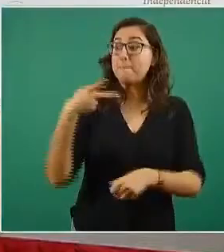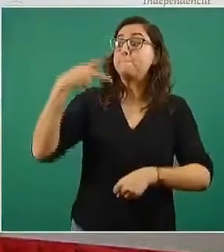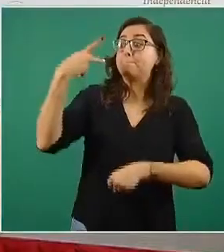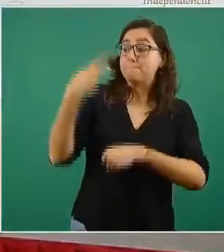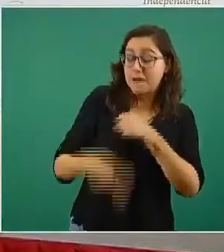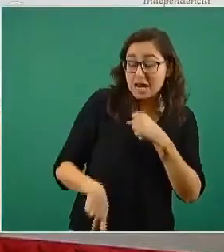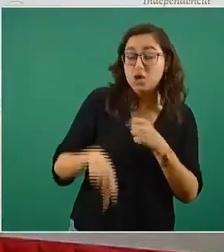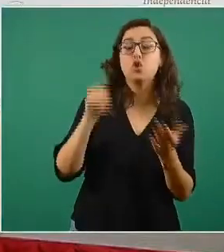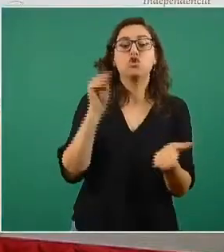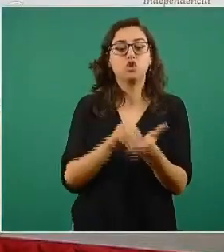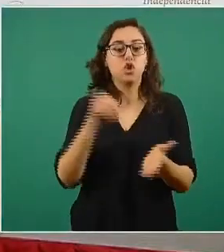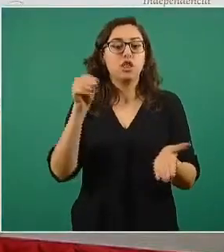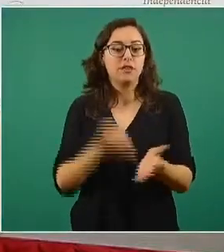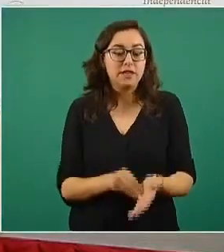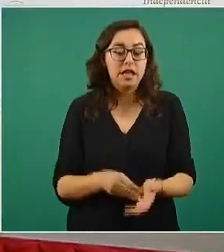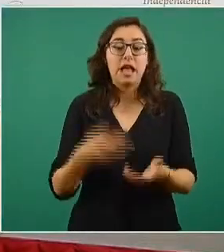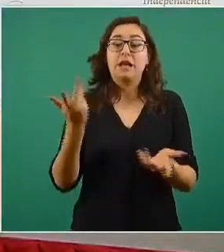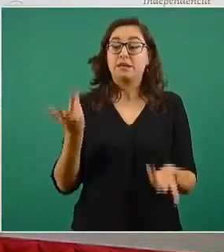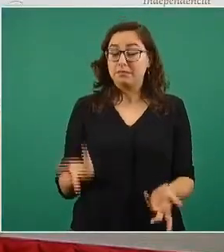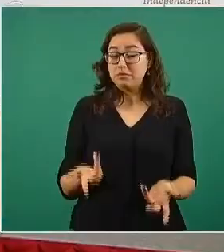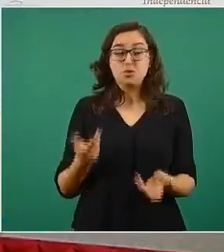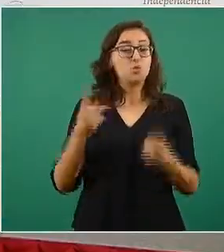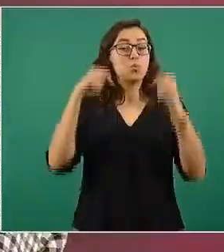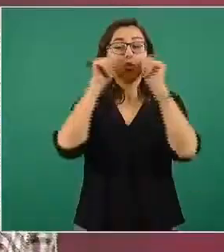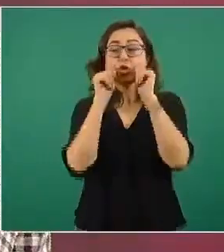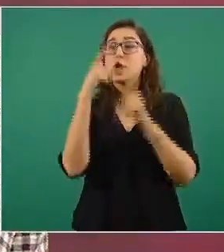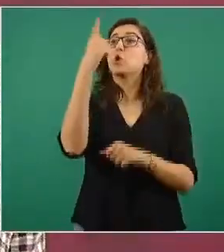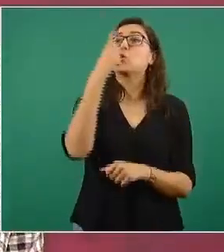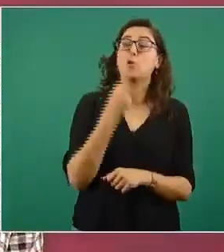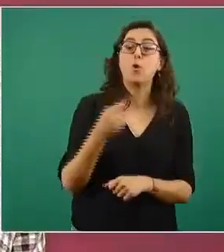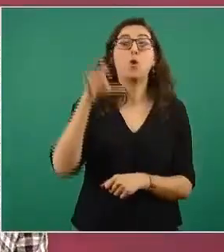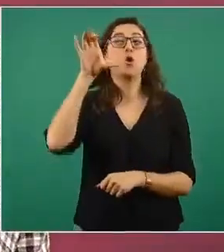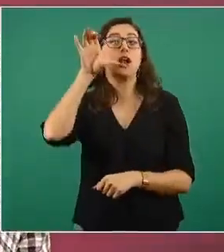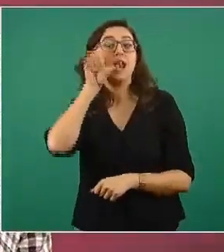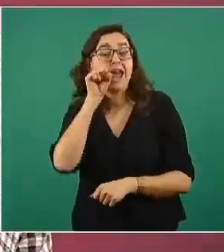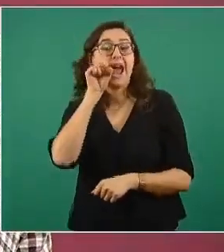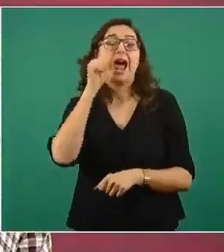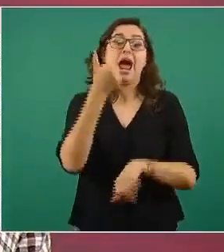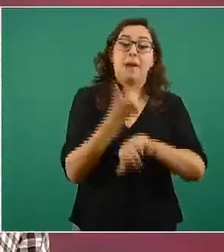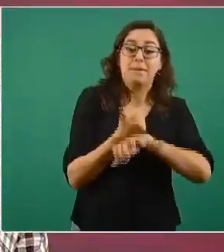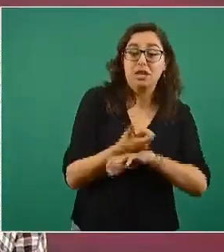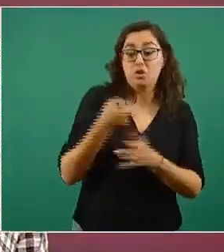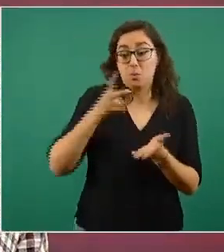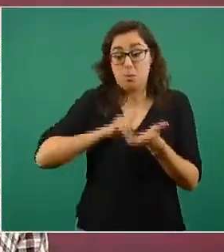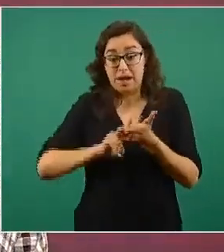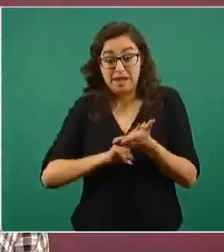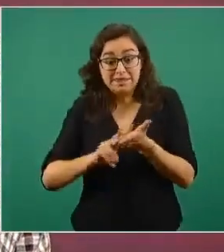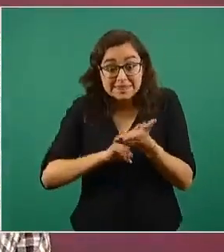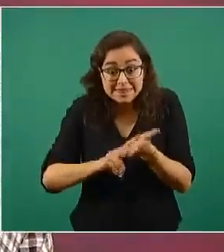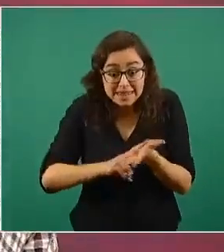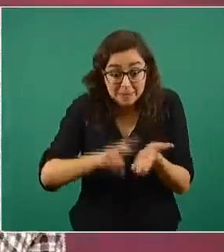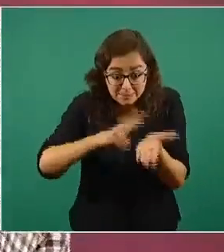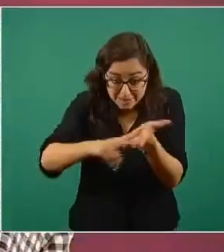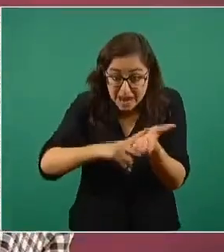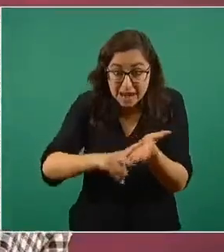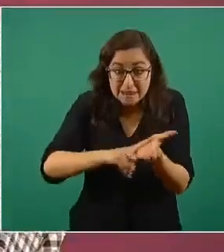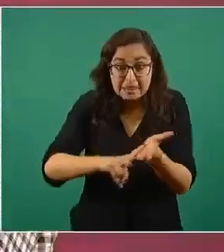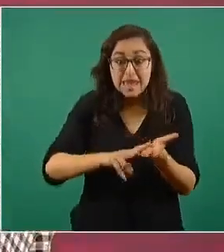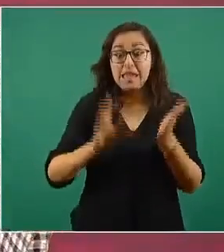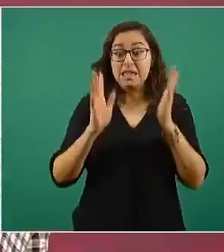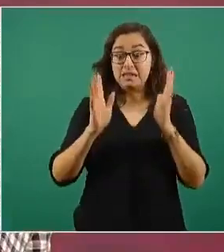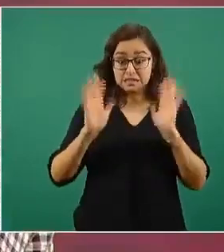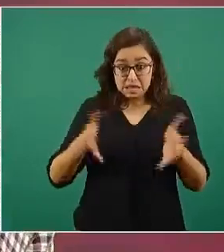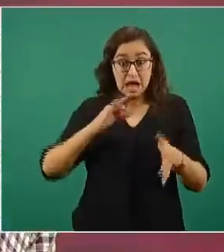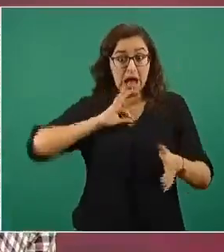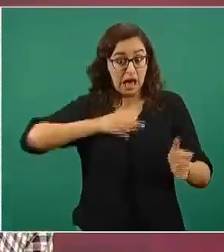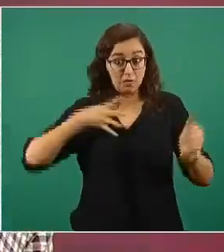naranja, de naranja a amarillo, incluso de amarillo a verde, no quiere decir que la epidemia se haya terminado. Chiapas, por ejemplo, ahora pasa de